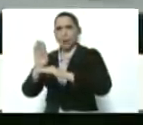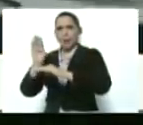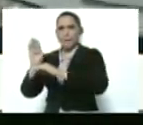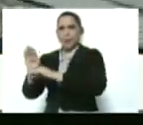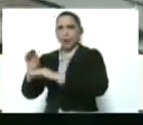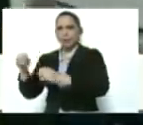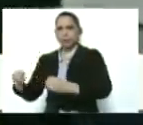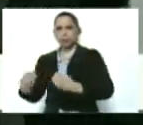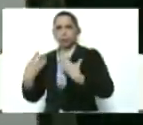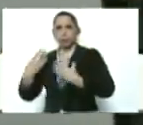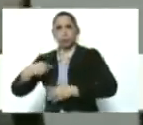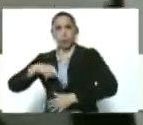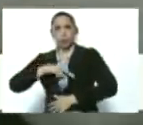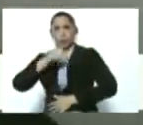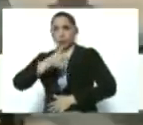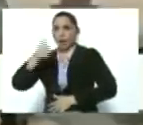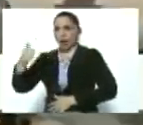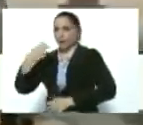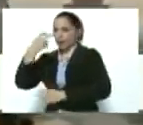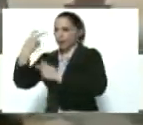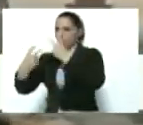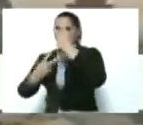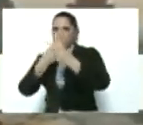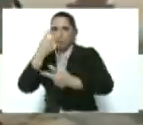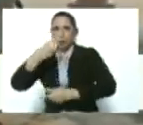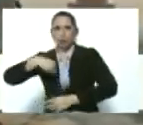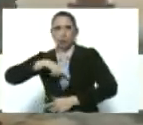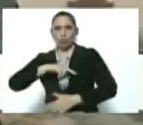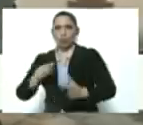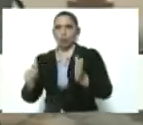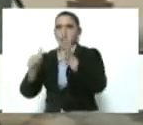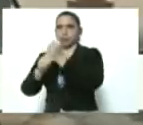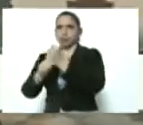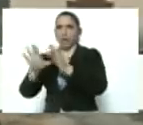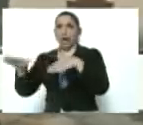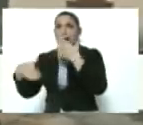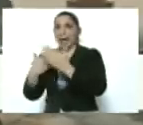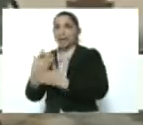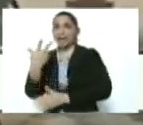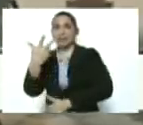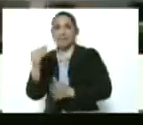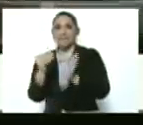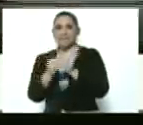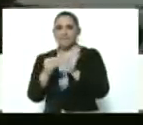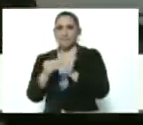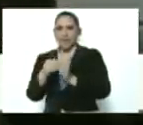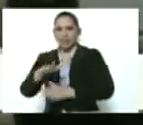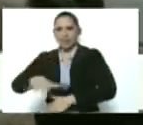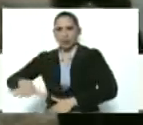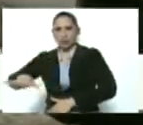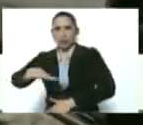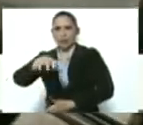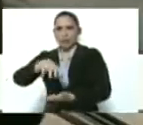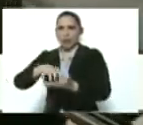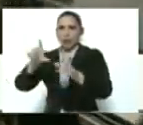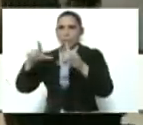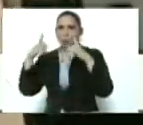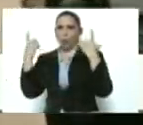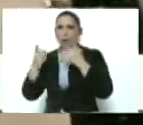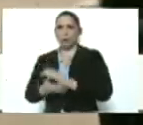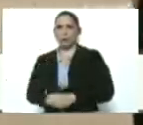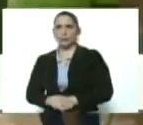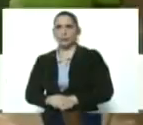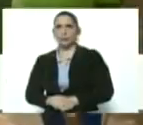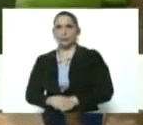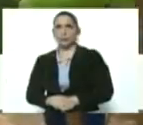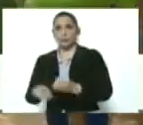nosotros en cada recorrido que ya hemos pescado hasta tres veces todo el territorio del estado en la guaira nos